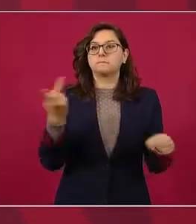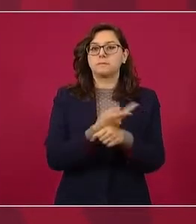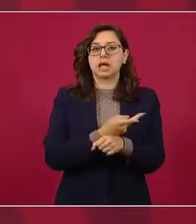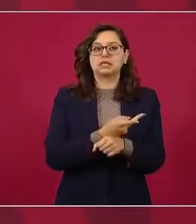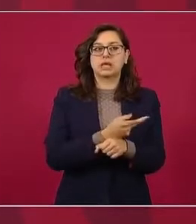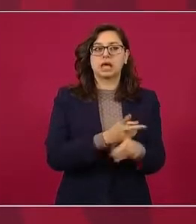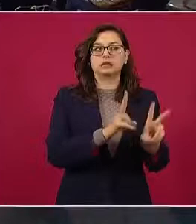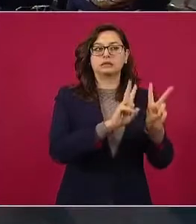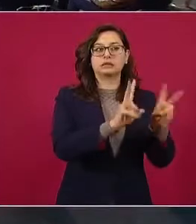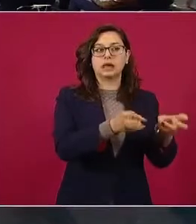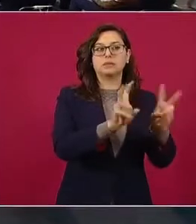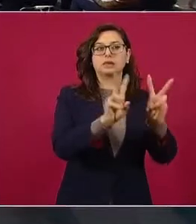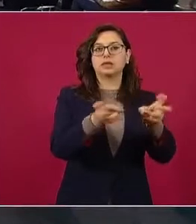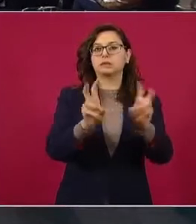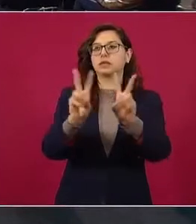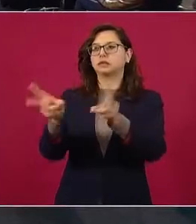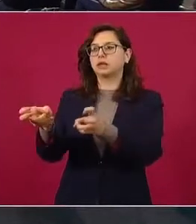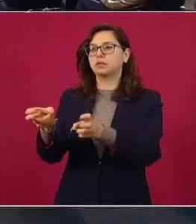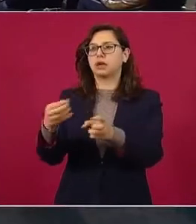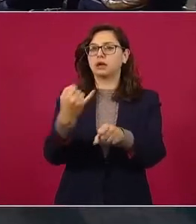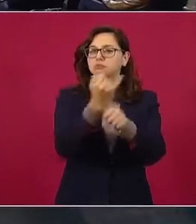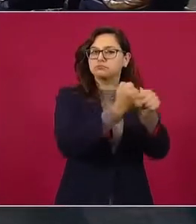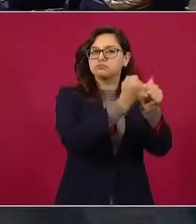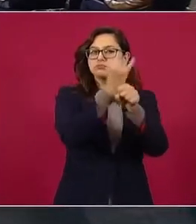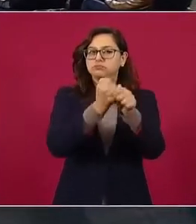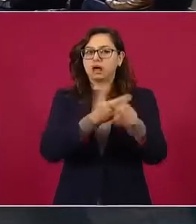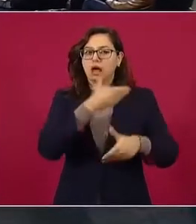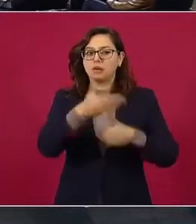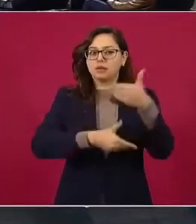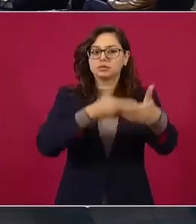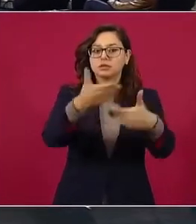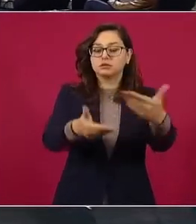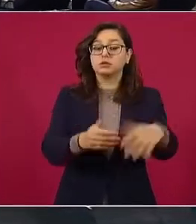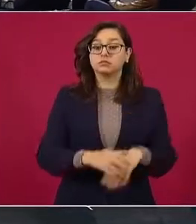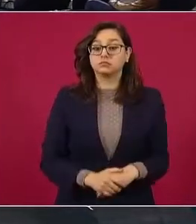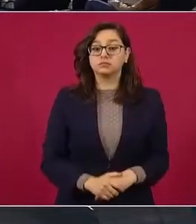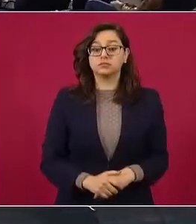Quisimos ahora dar a conocer ya